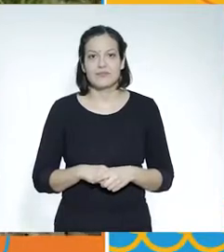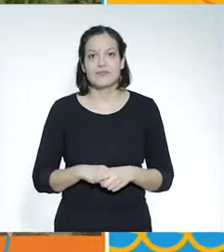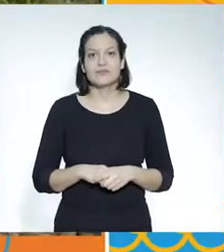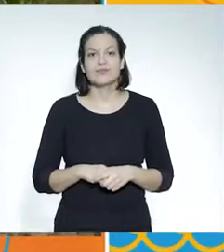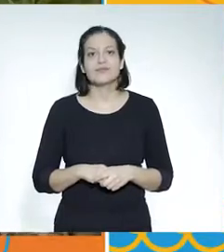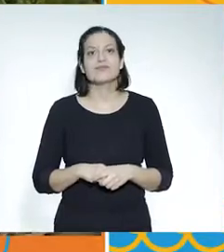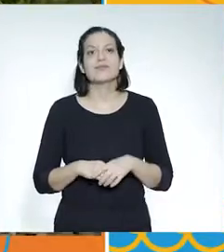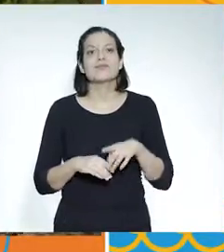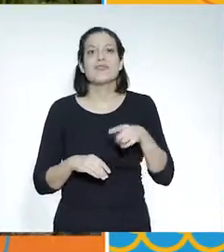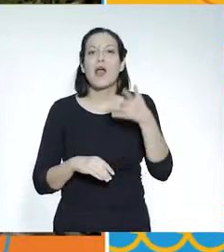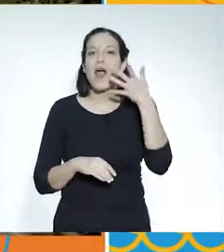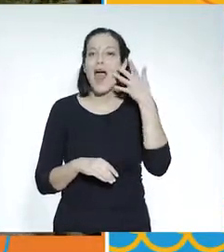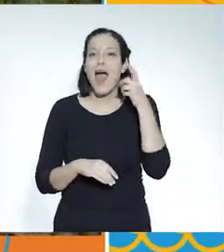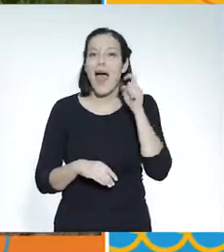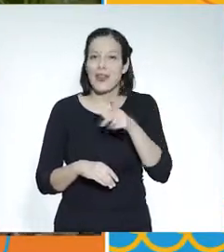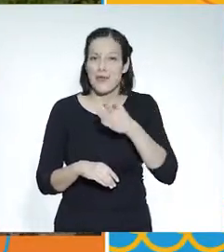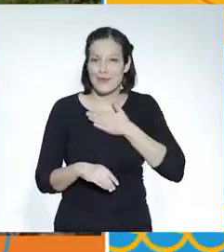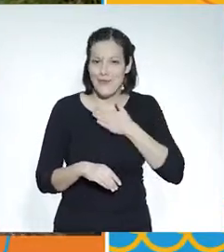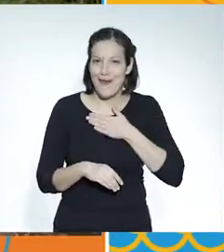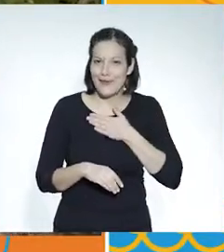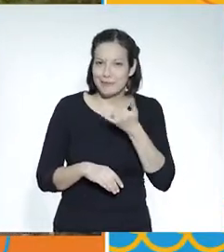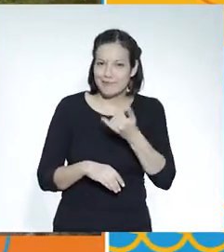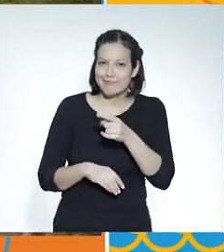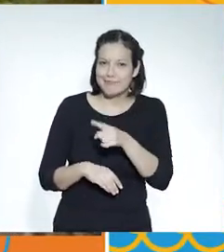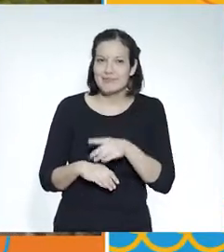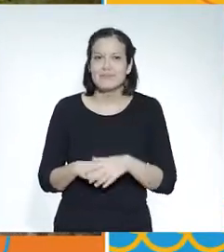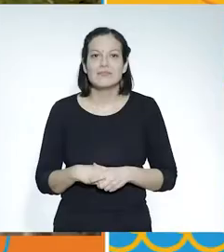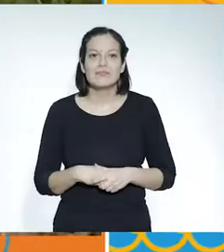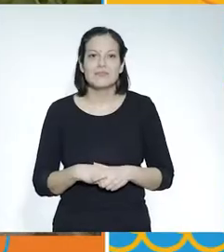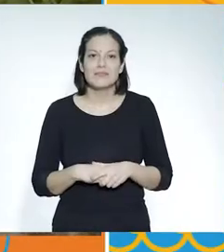Allá está nuestra mascota Macacha.